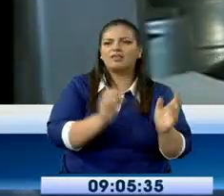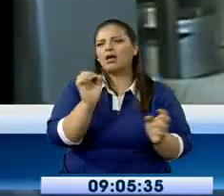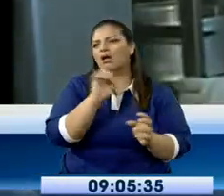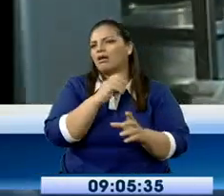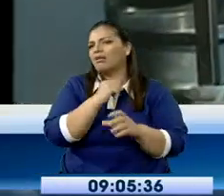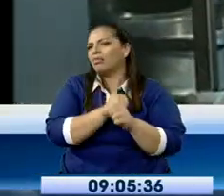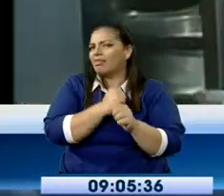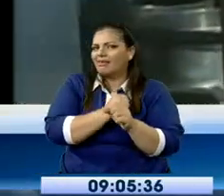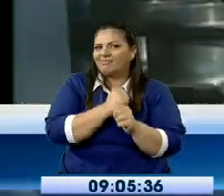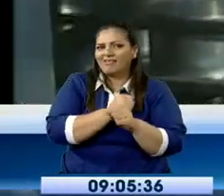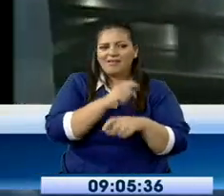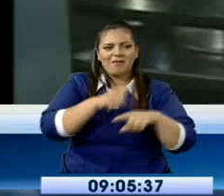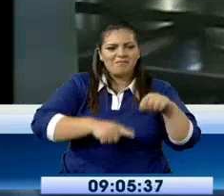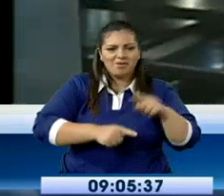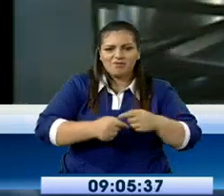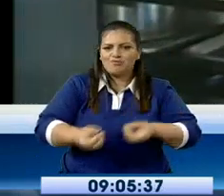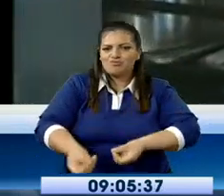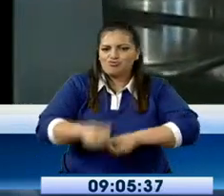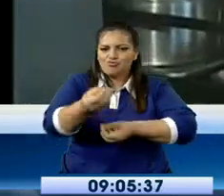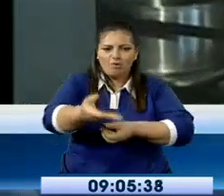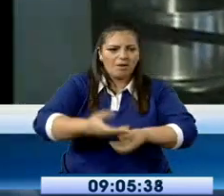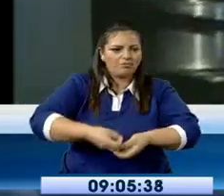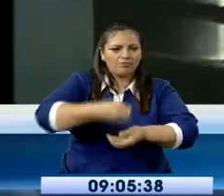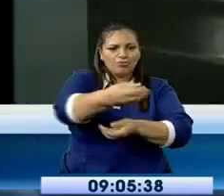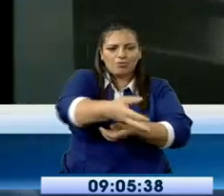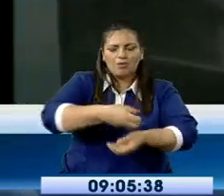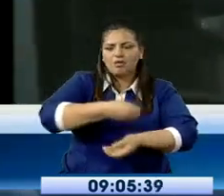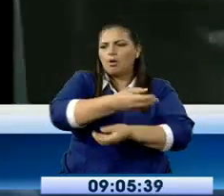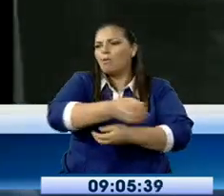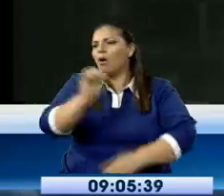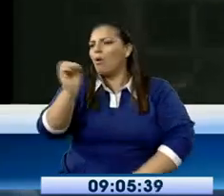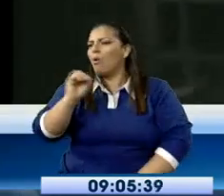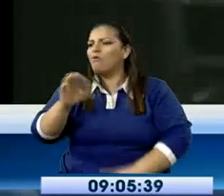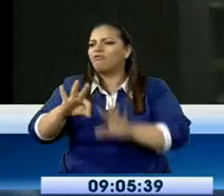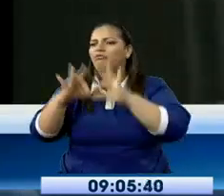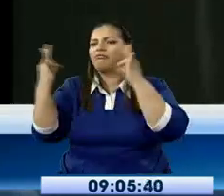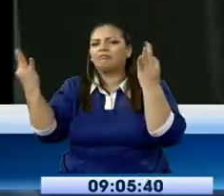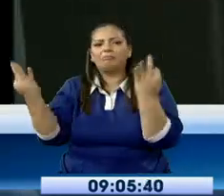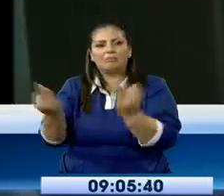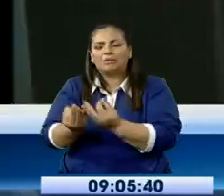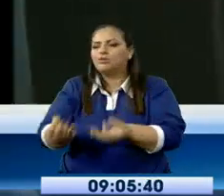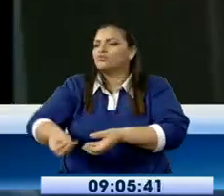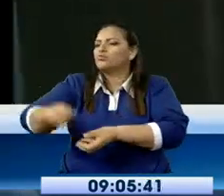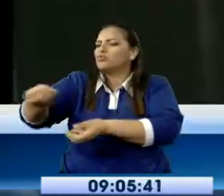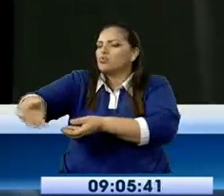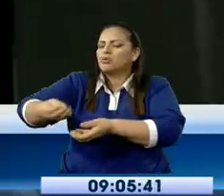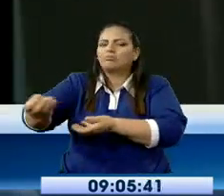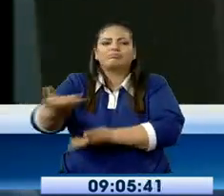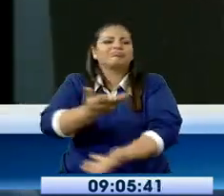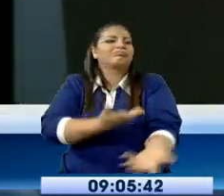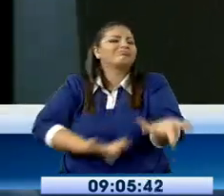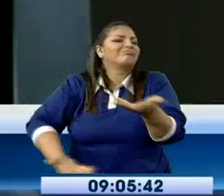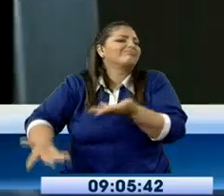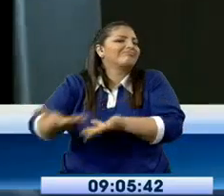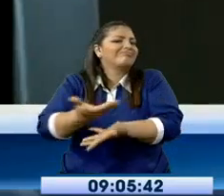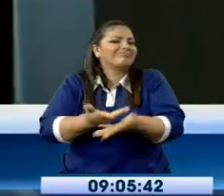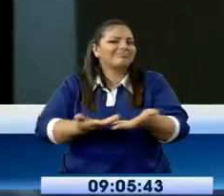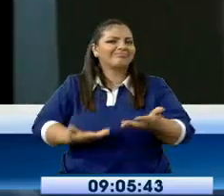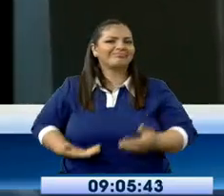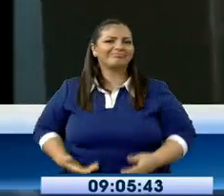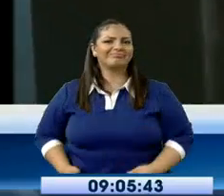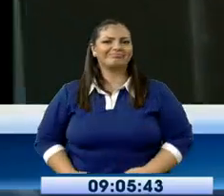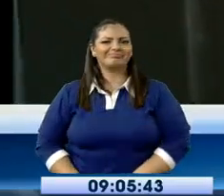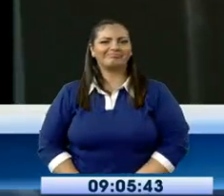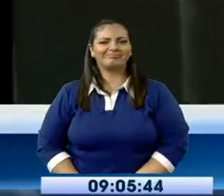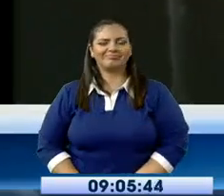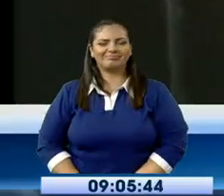el trabajo, para que lo comparta con la familia. Eso es lo bueno. Mucha gente, por ejemplo,